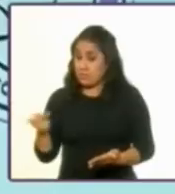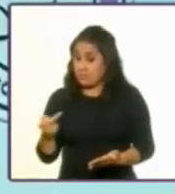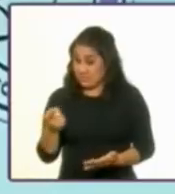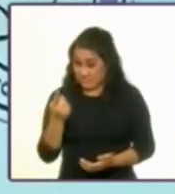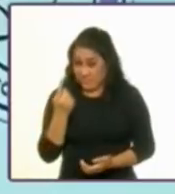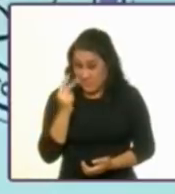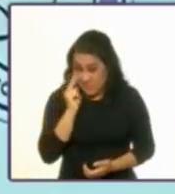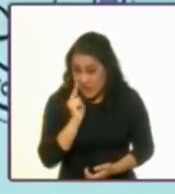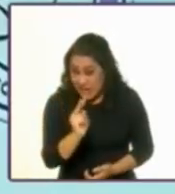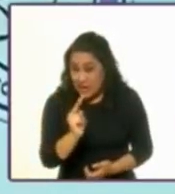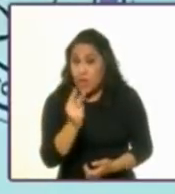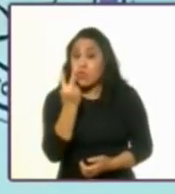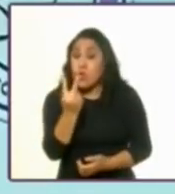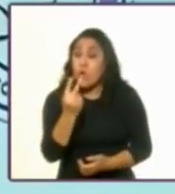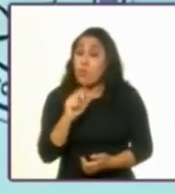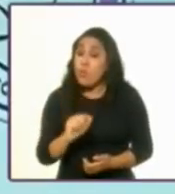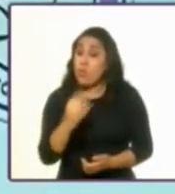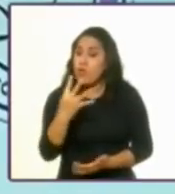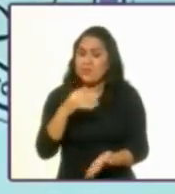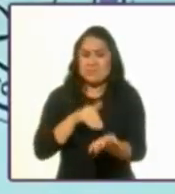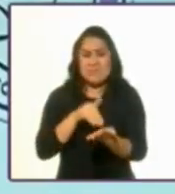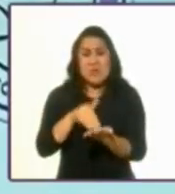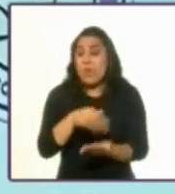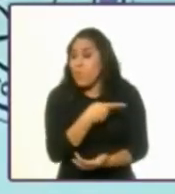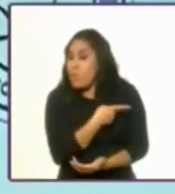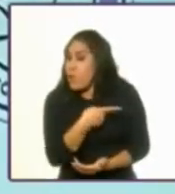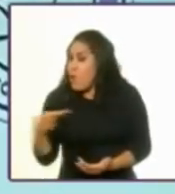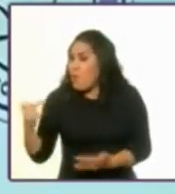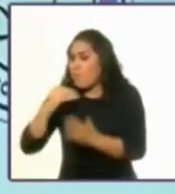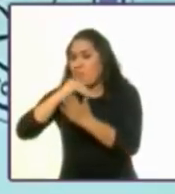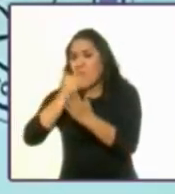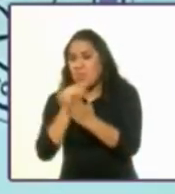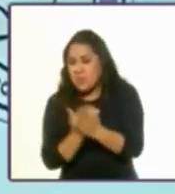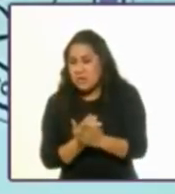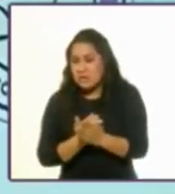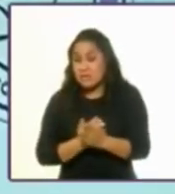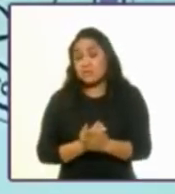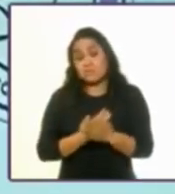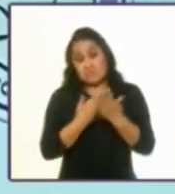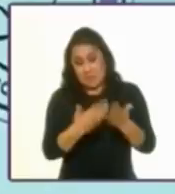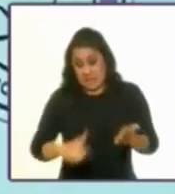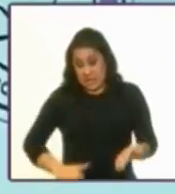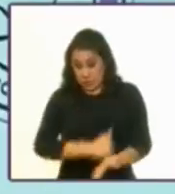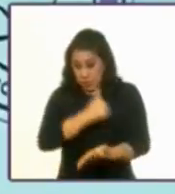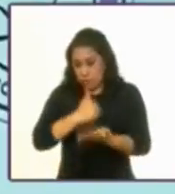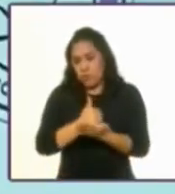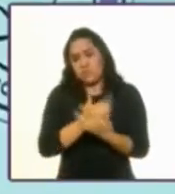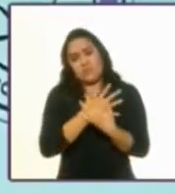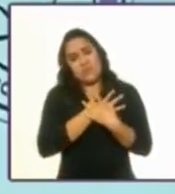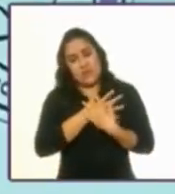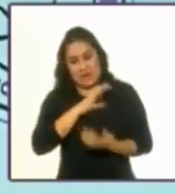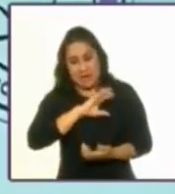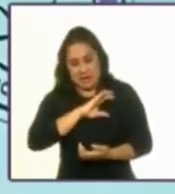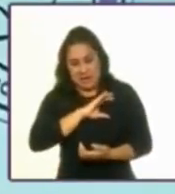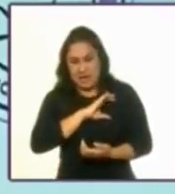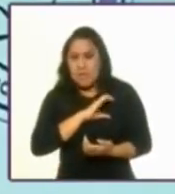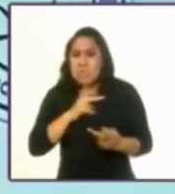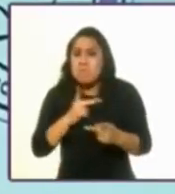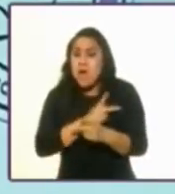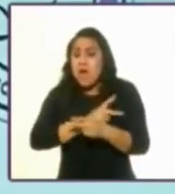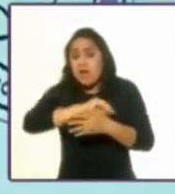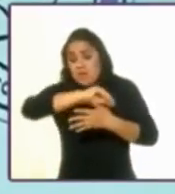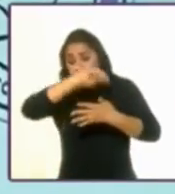bien 2.4 millones de pobres mandaron a nuestra querida ciudad de mexico al penúltimo